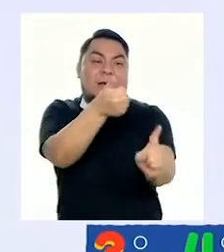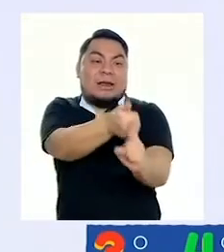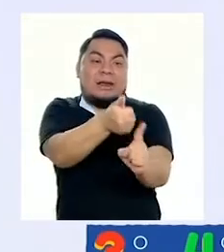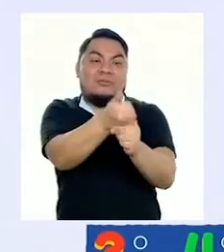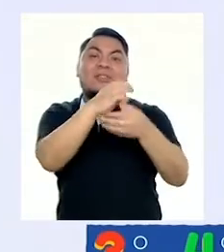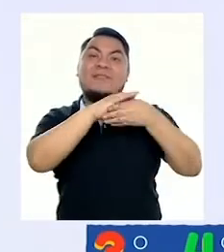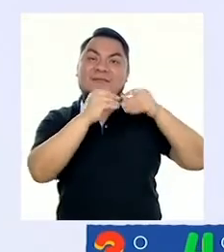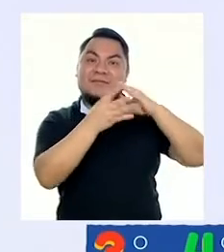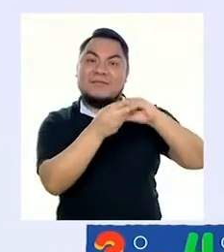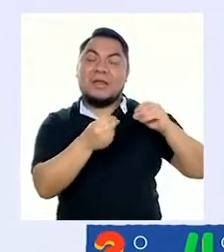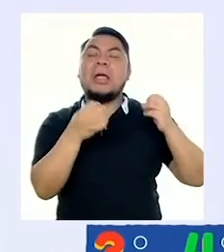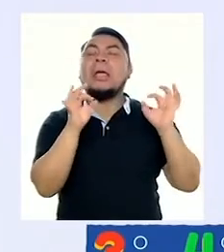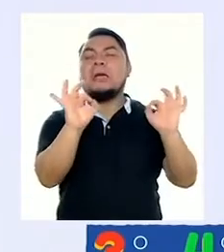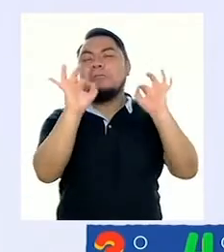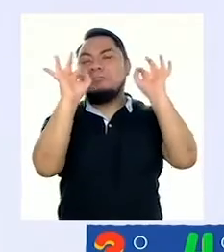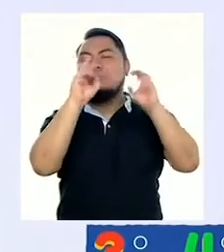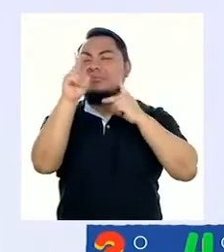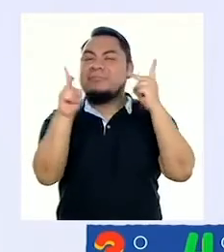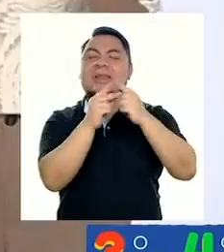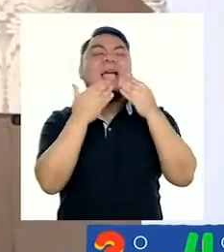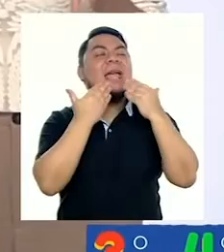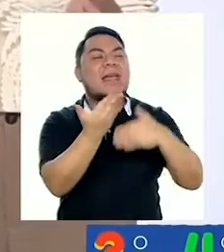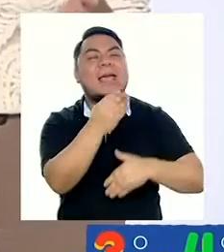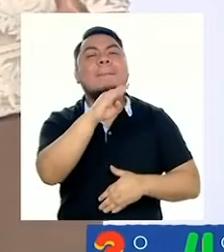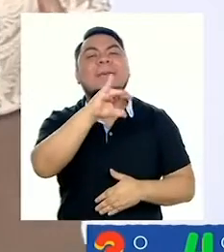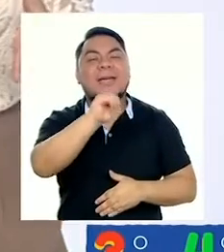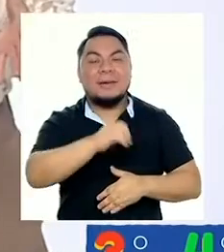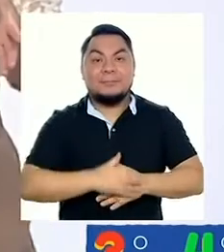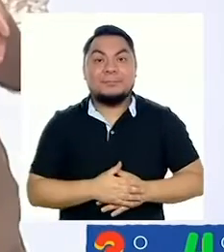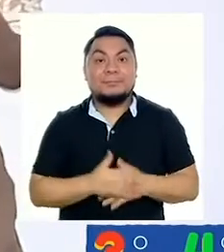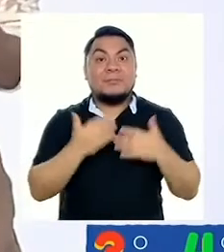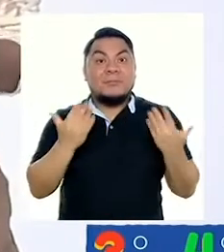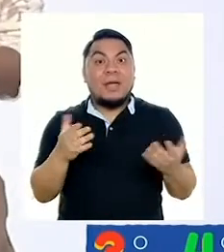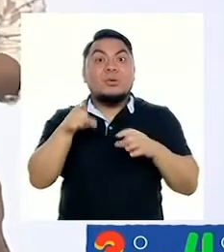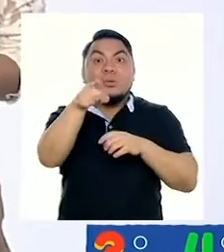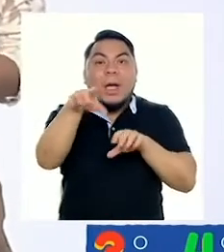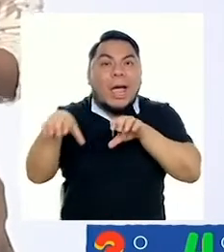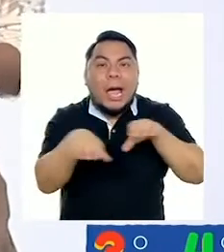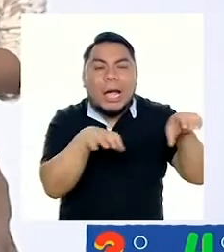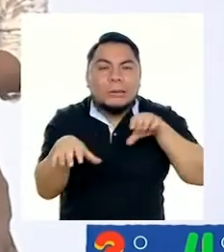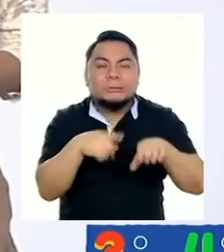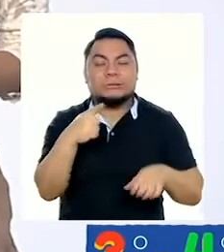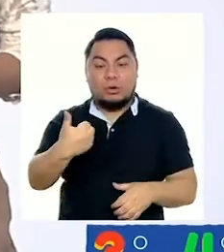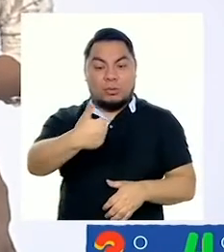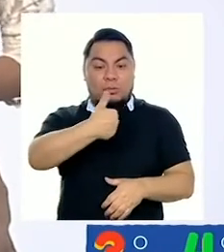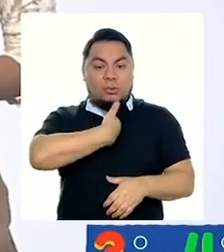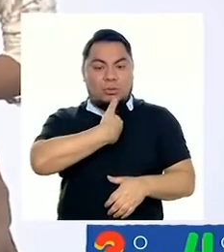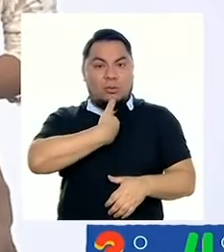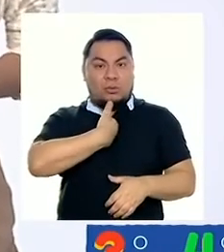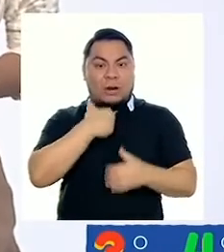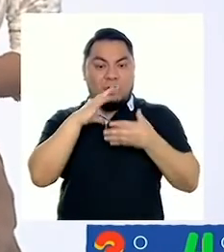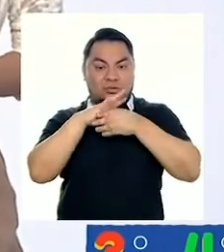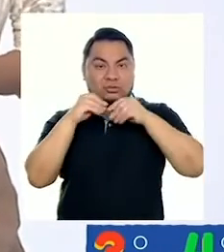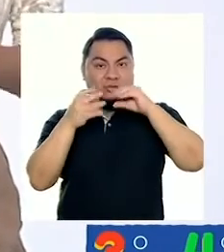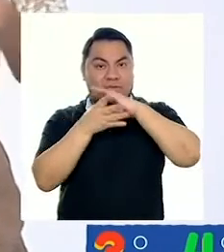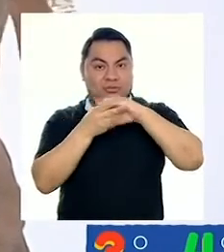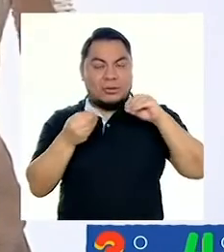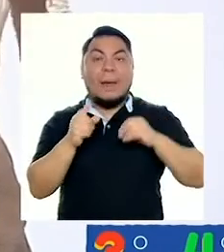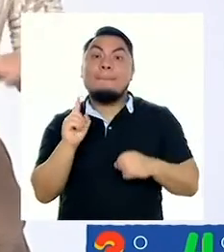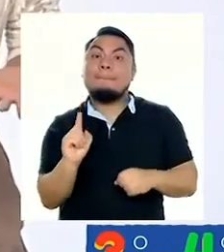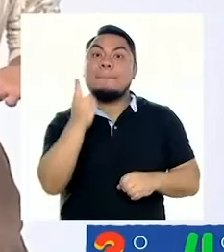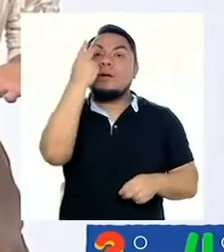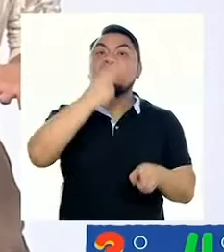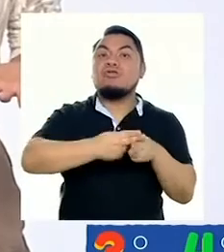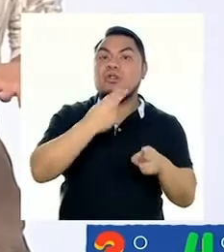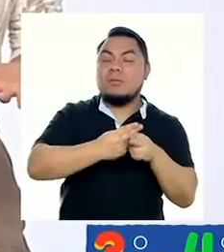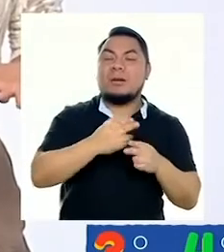autobiografía. ¡Perfecto! Muchas gracias, Bianca. Para elaborar una autobiografía, debemos comenzar por nuestro nombre y